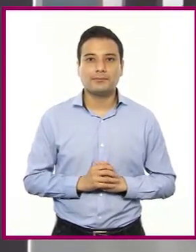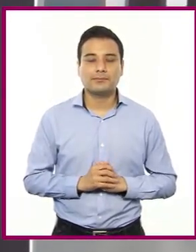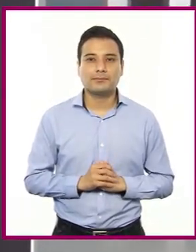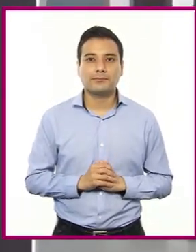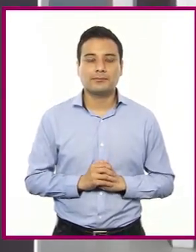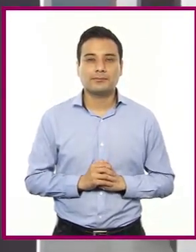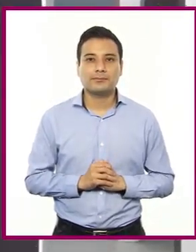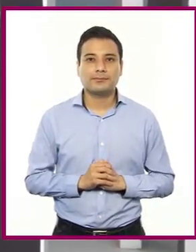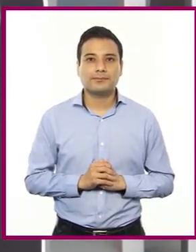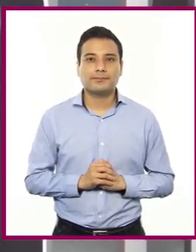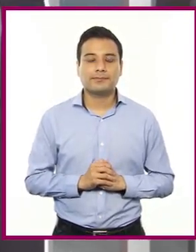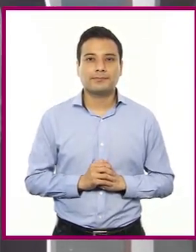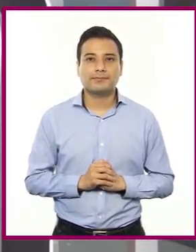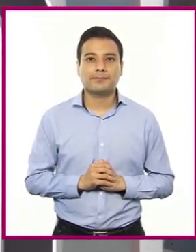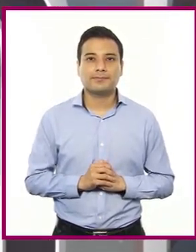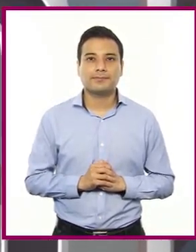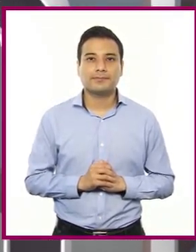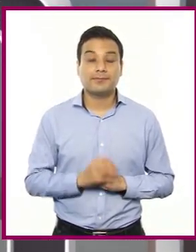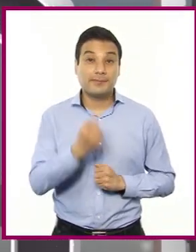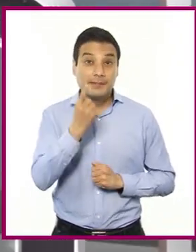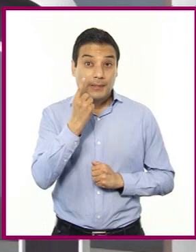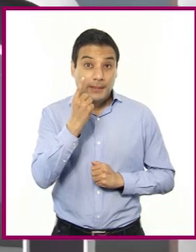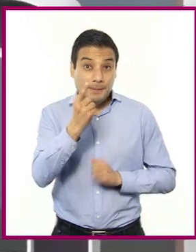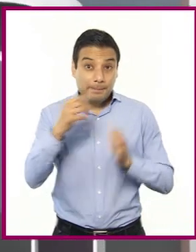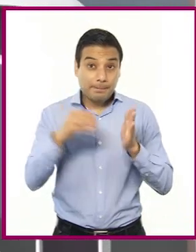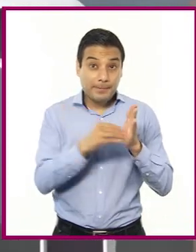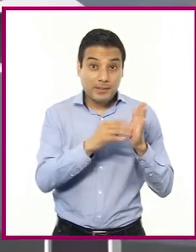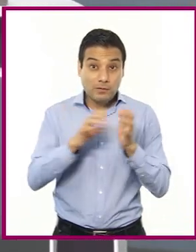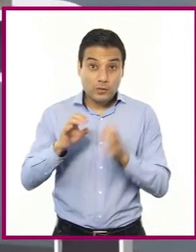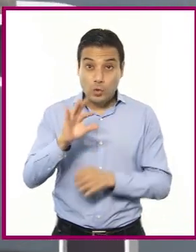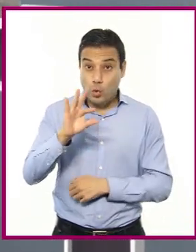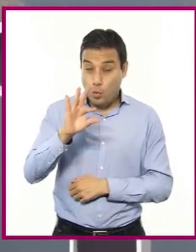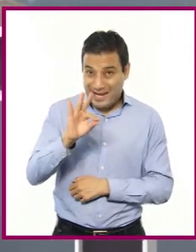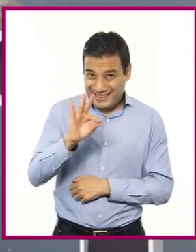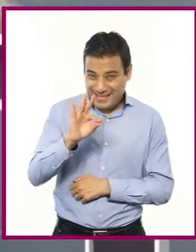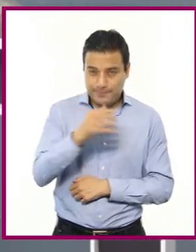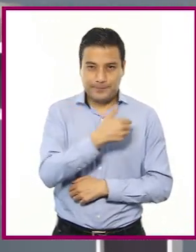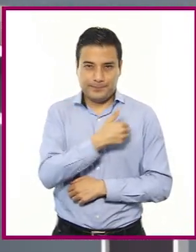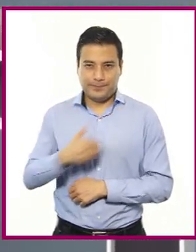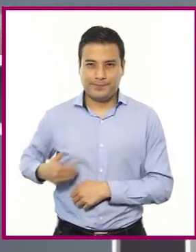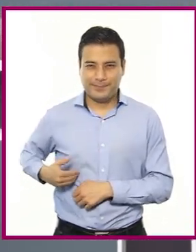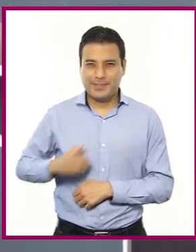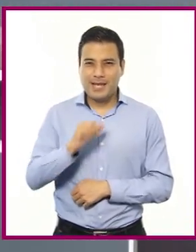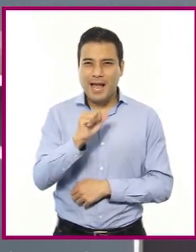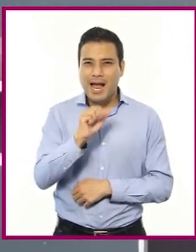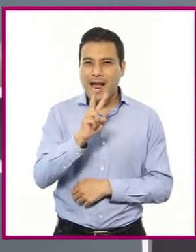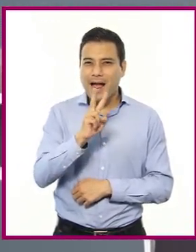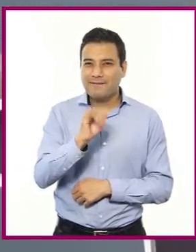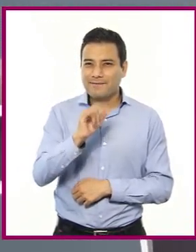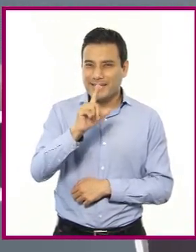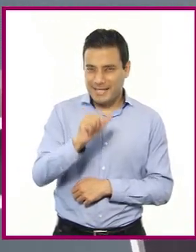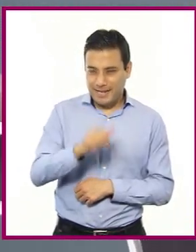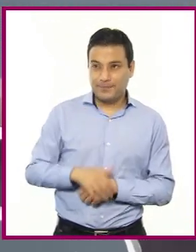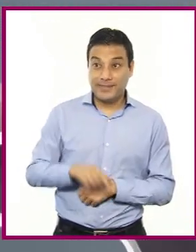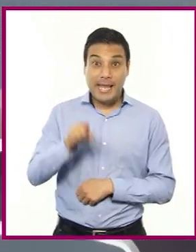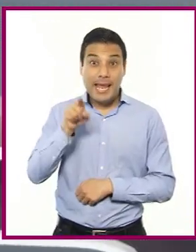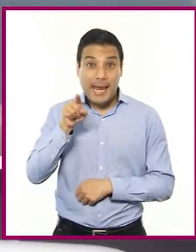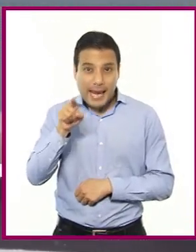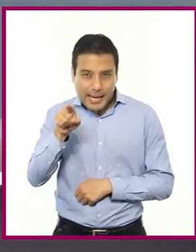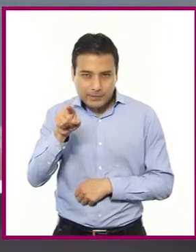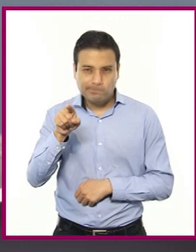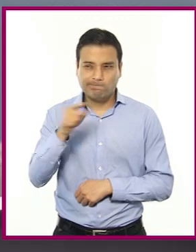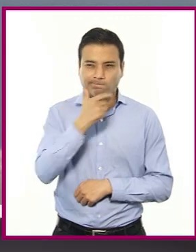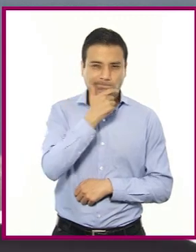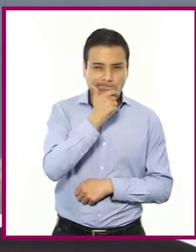desde su llegada al poder en 1940, Ávila Camacho inició el desmantelamiento de la reforma agraria de